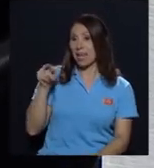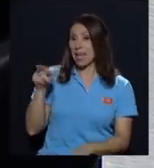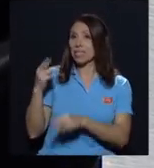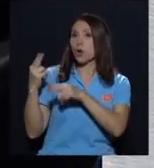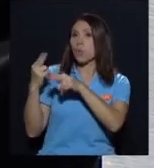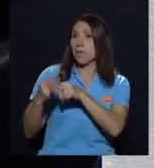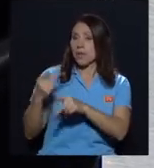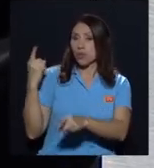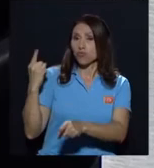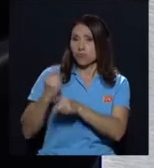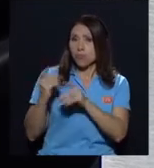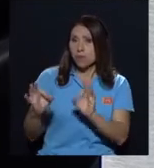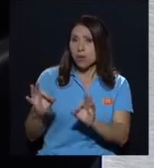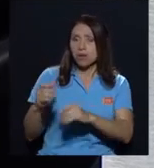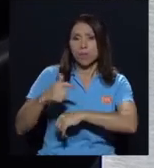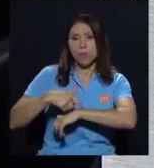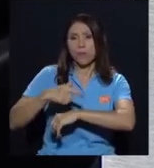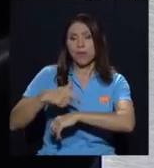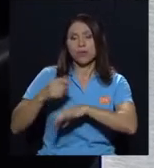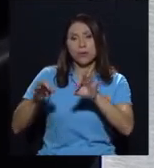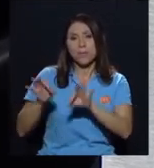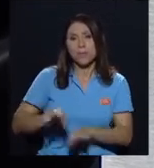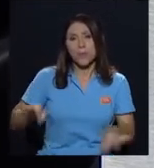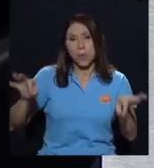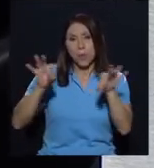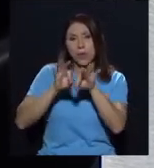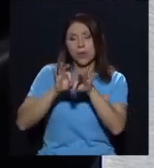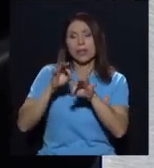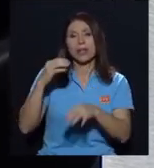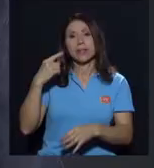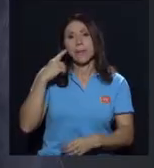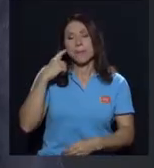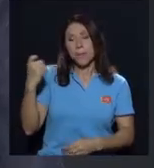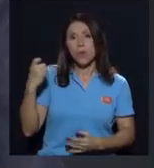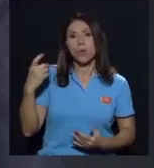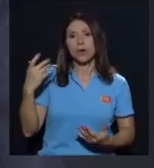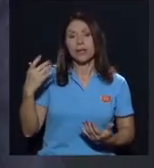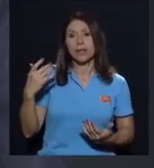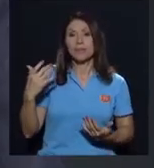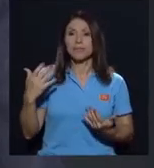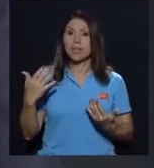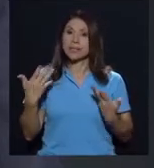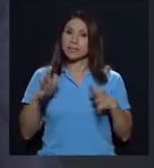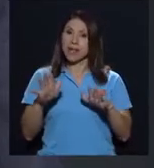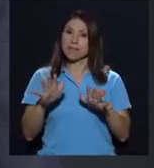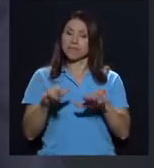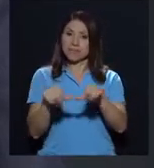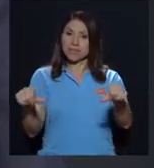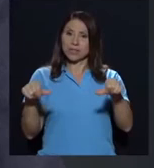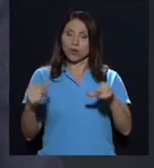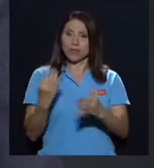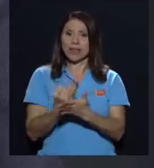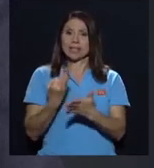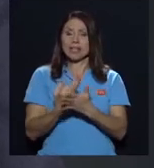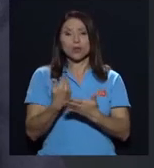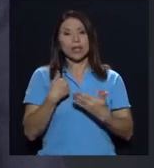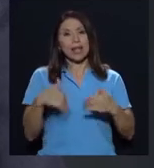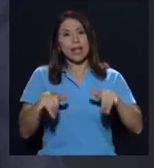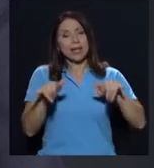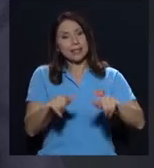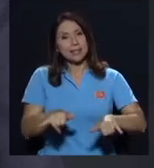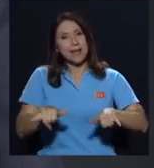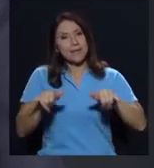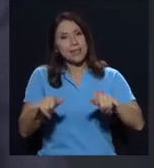es un momento que me parece que es importante porque hay de nuevo la estabilidad del sector financiero que ha